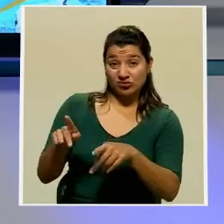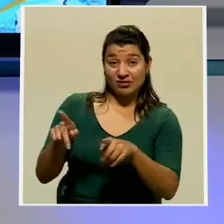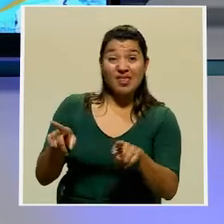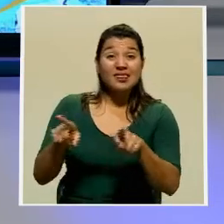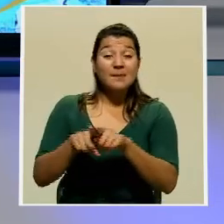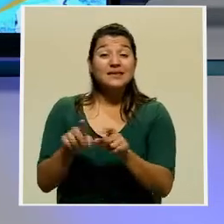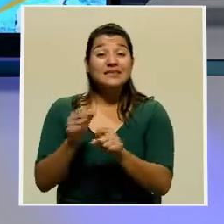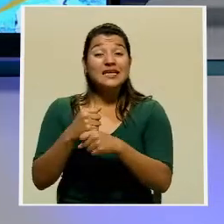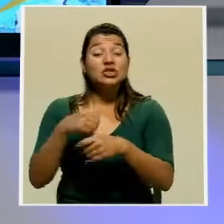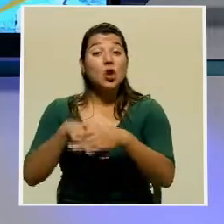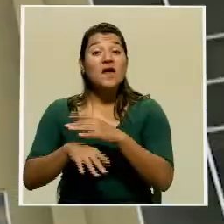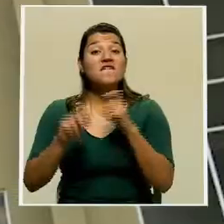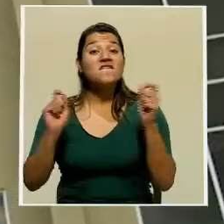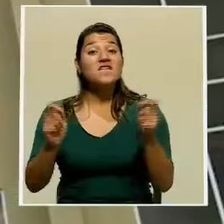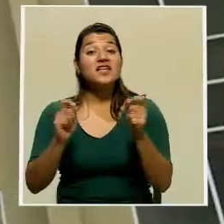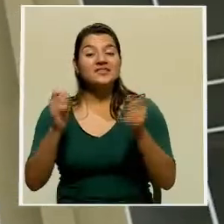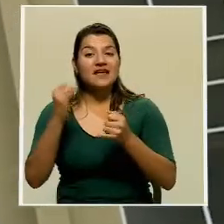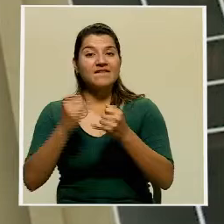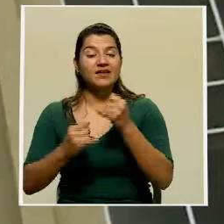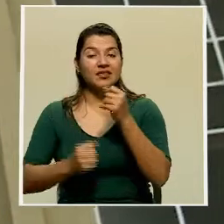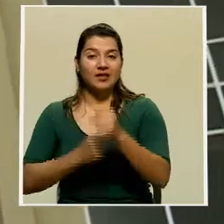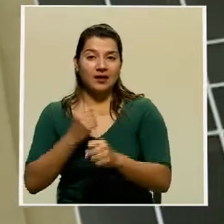año.